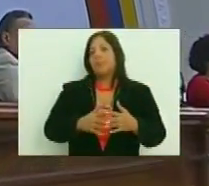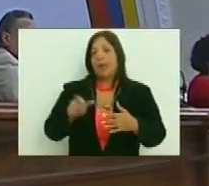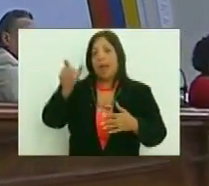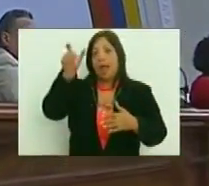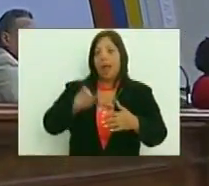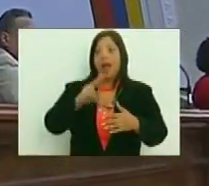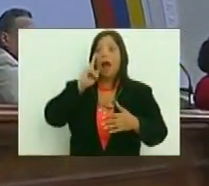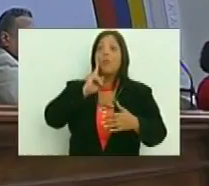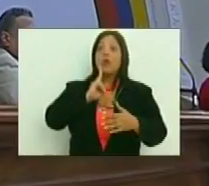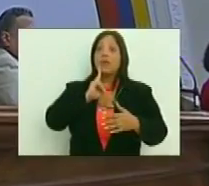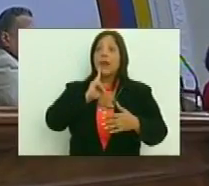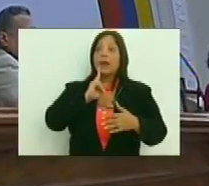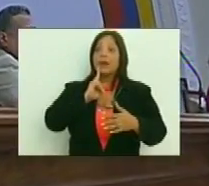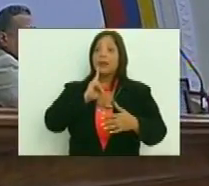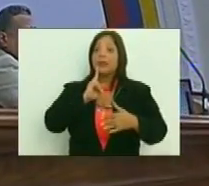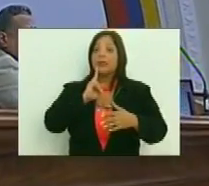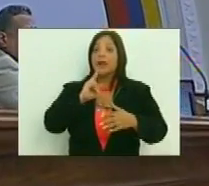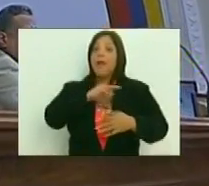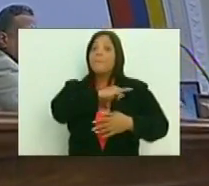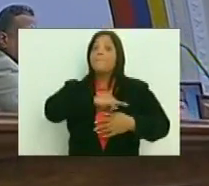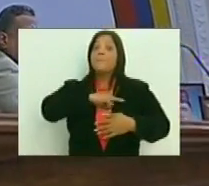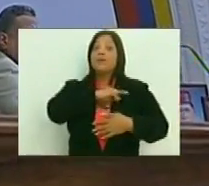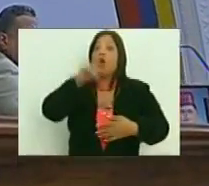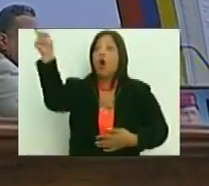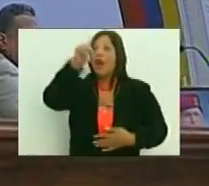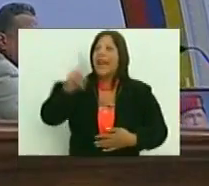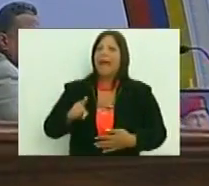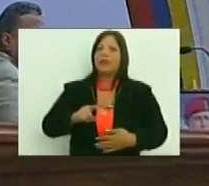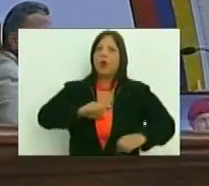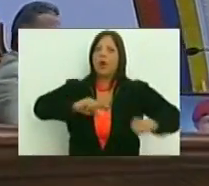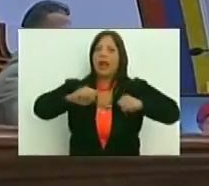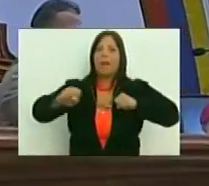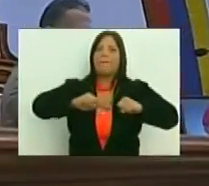a Bolívar, le había tocado la misión del rayo y del relámpago,